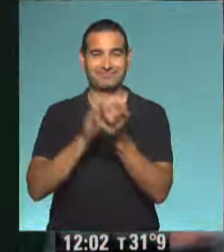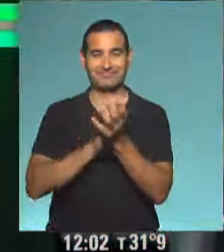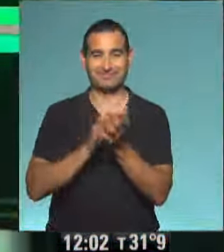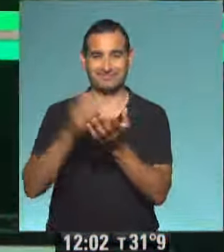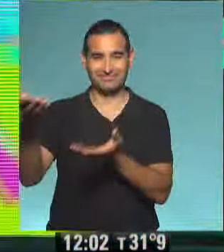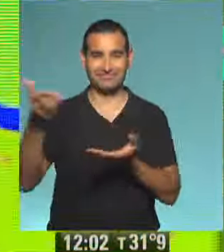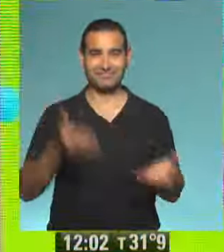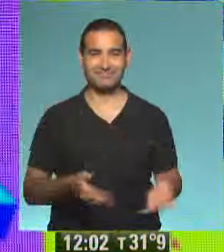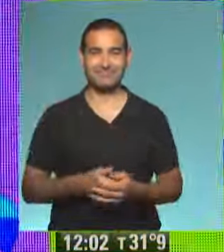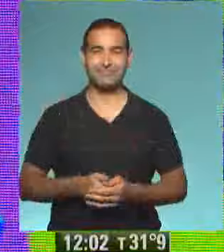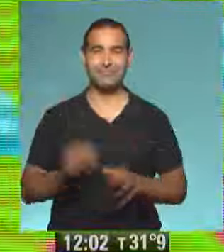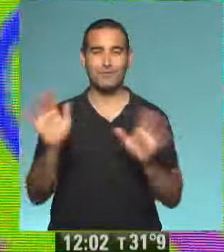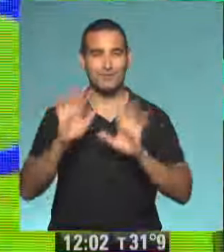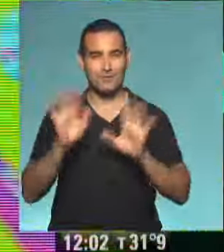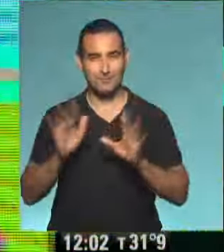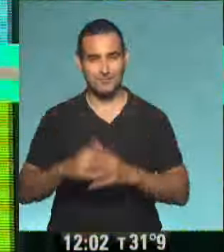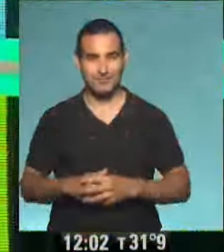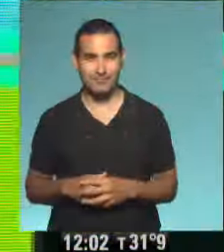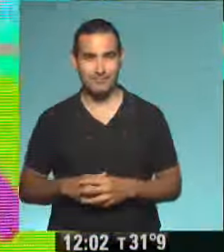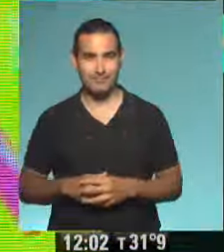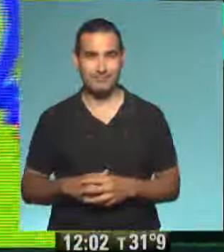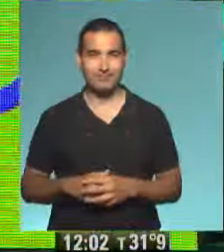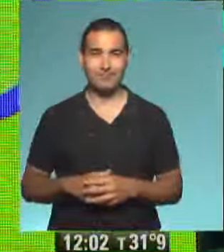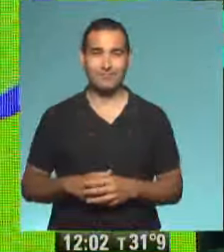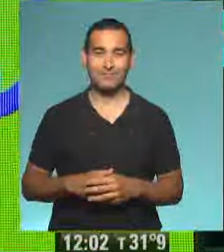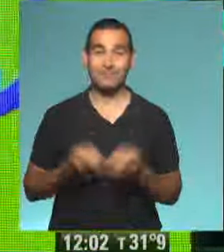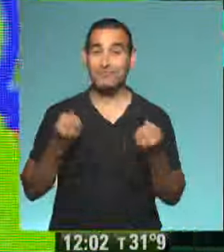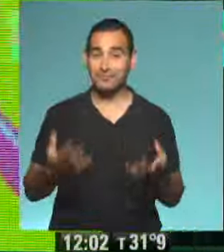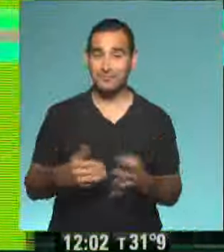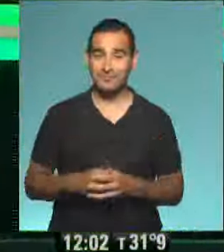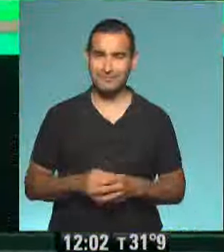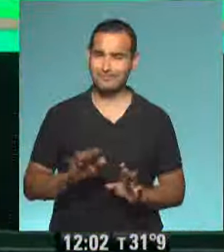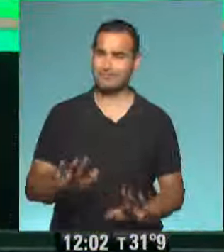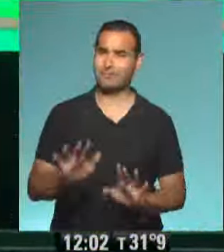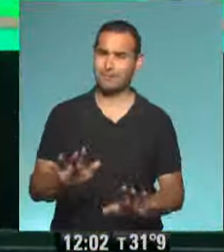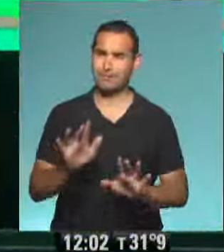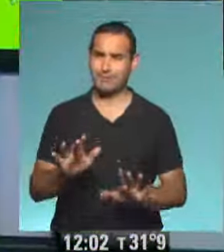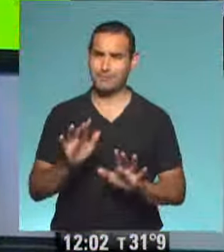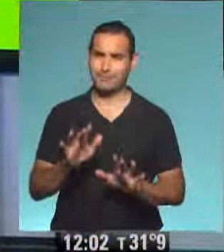Elia! ¡Hola, hola! ¡Mi quinto grado! ¿Cómo es? ¿Cómo es? ¿No?